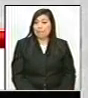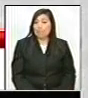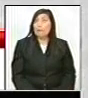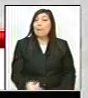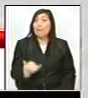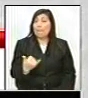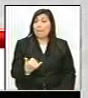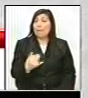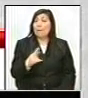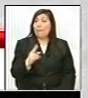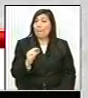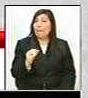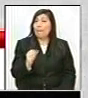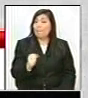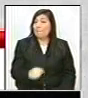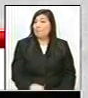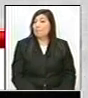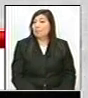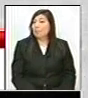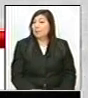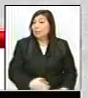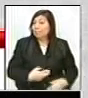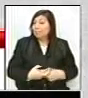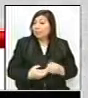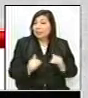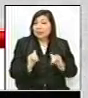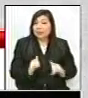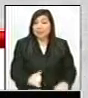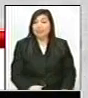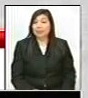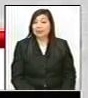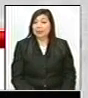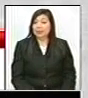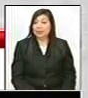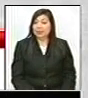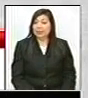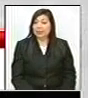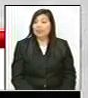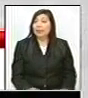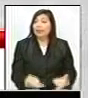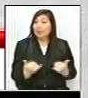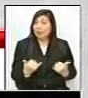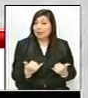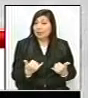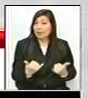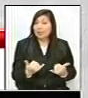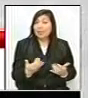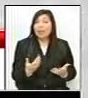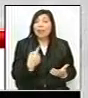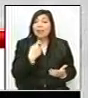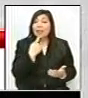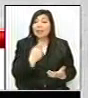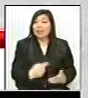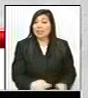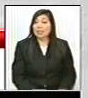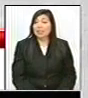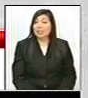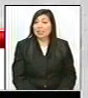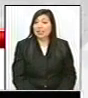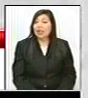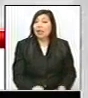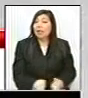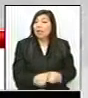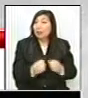Es el señor Walter Ríos quien promueve estos nombramientos irregulares. Y esto se condice justamente con